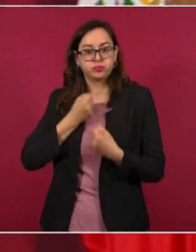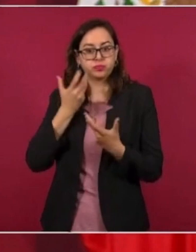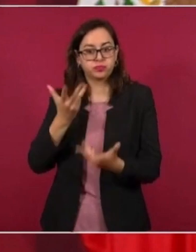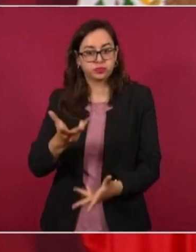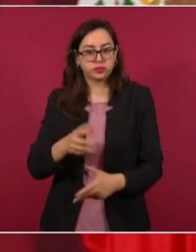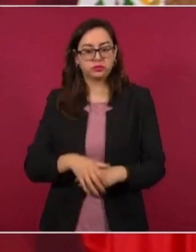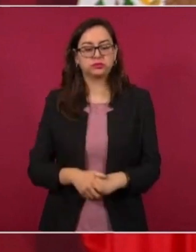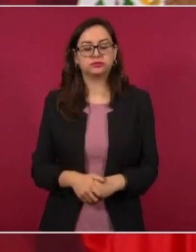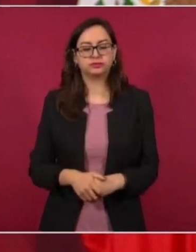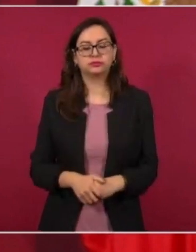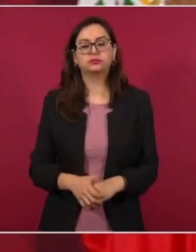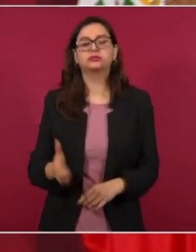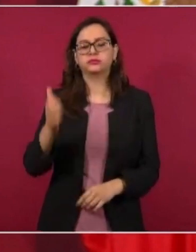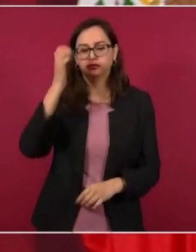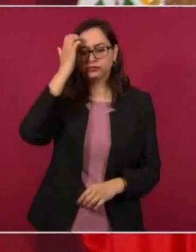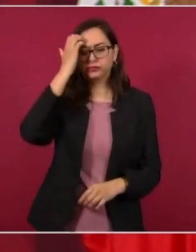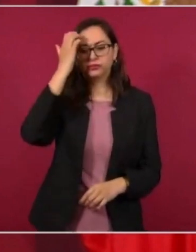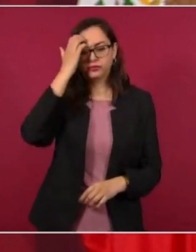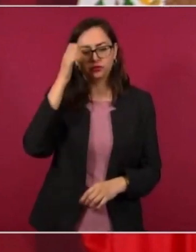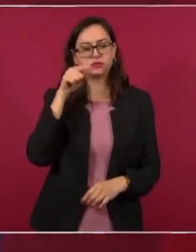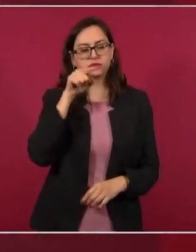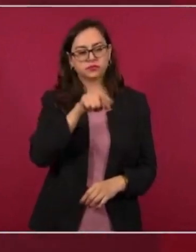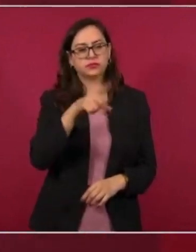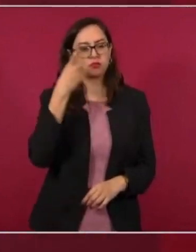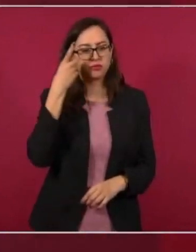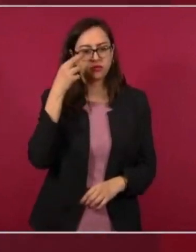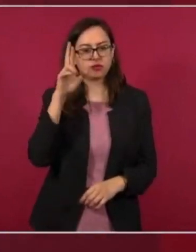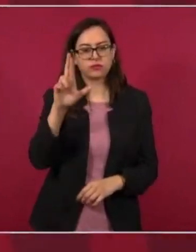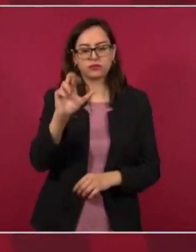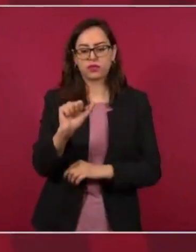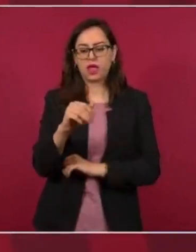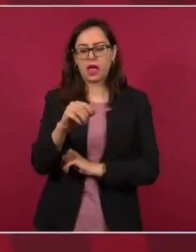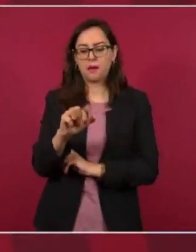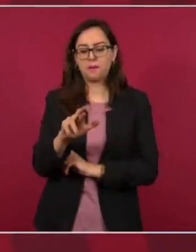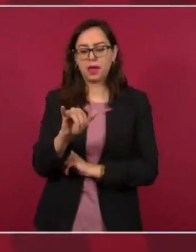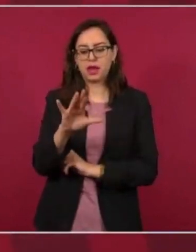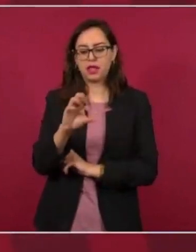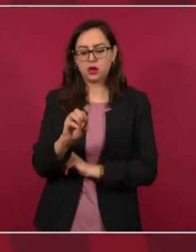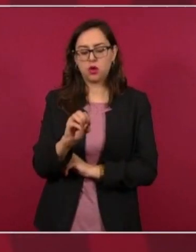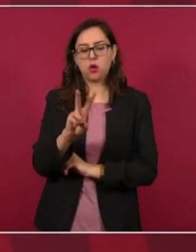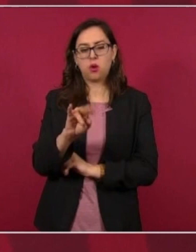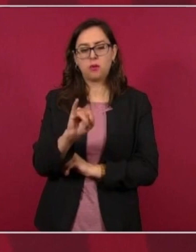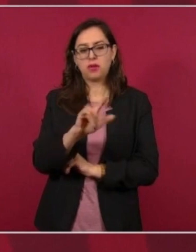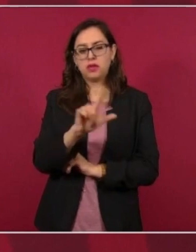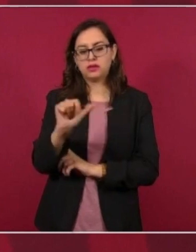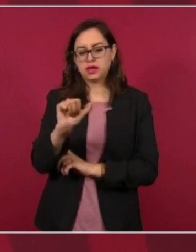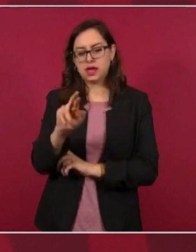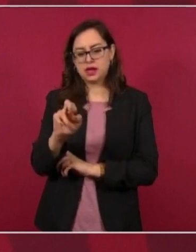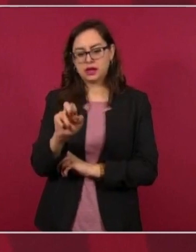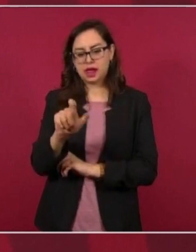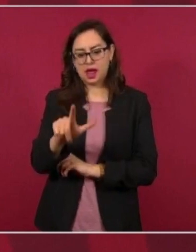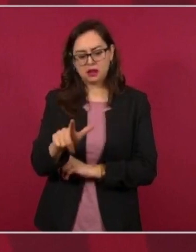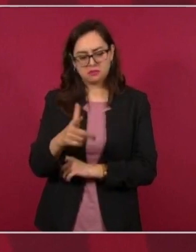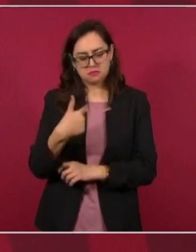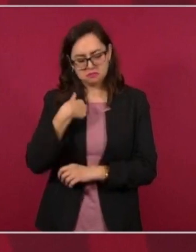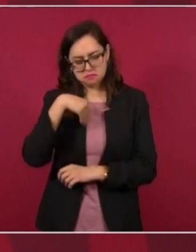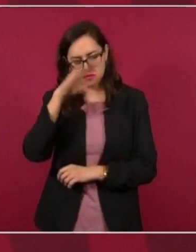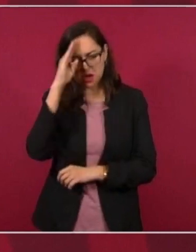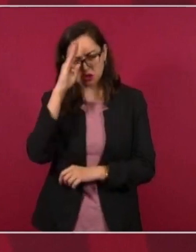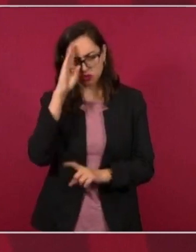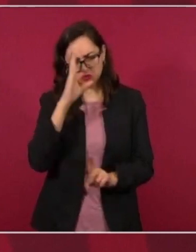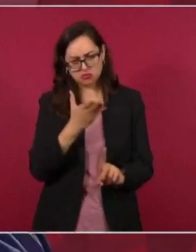Américo Villarreal, lo considero un hombre decente, un hombre recto,